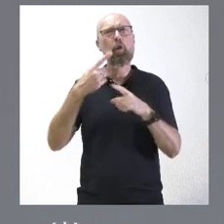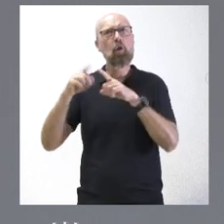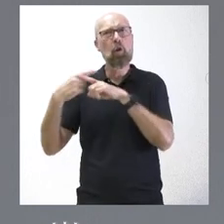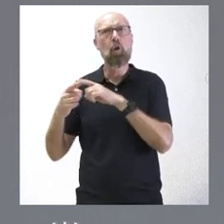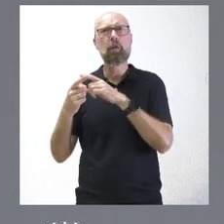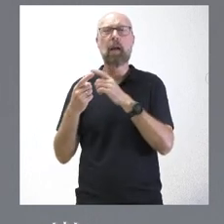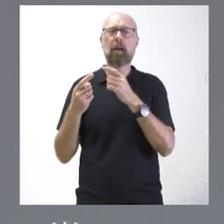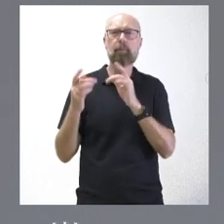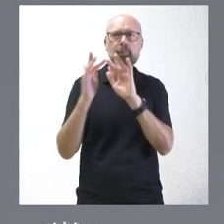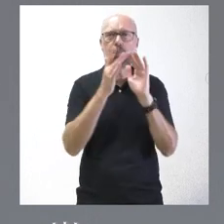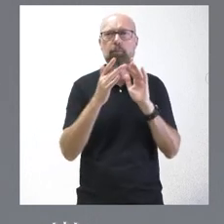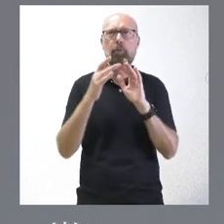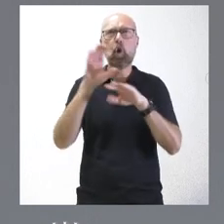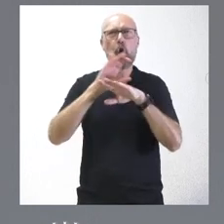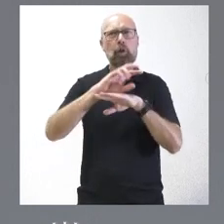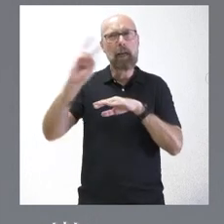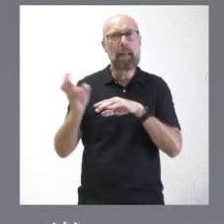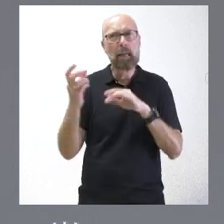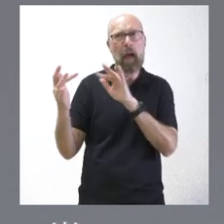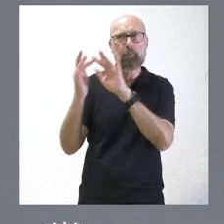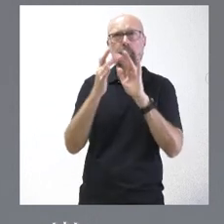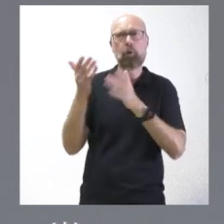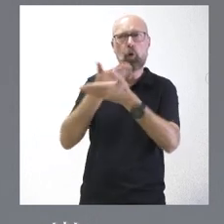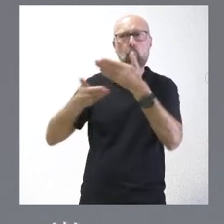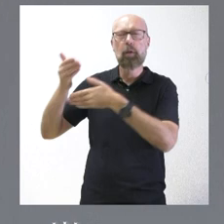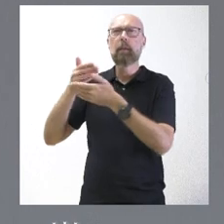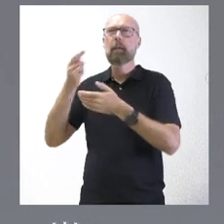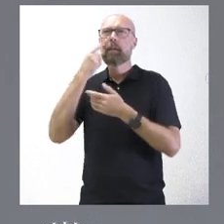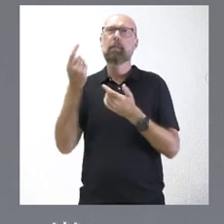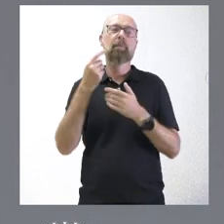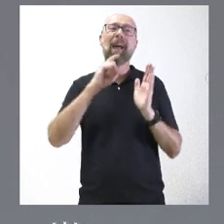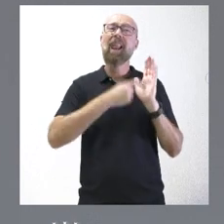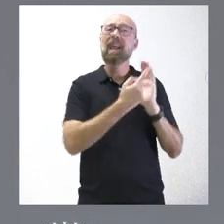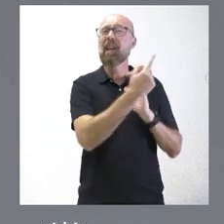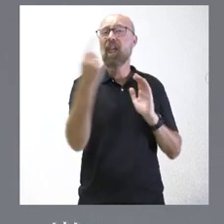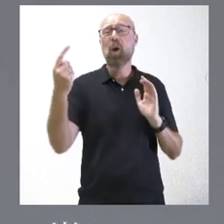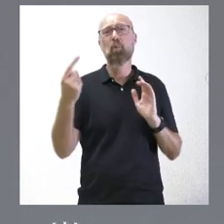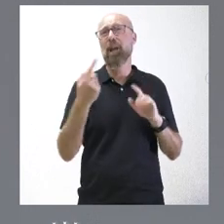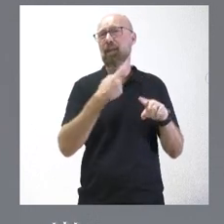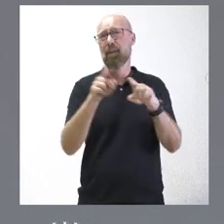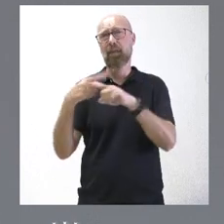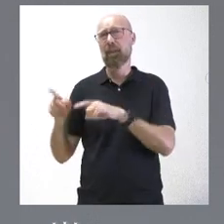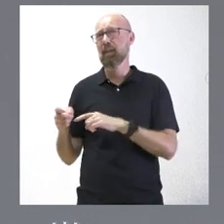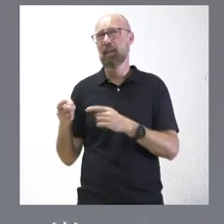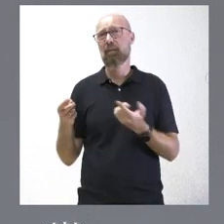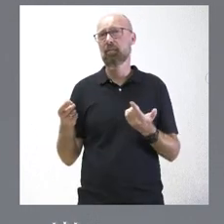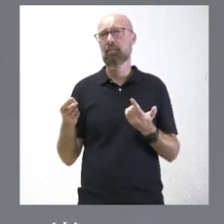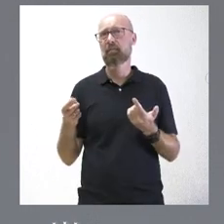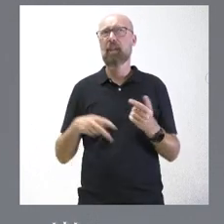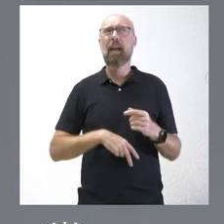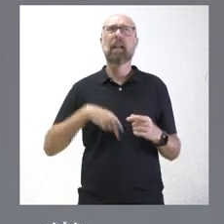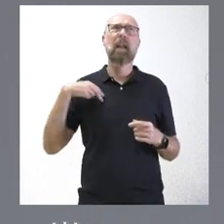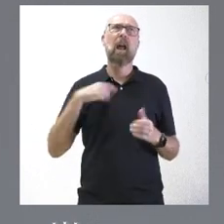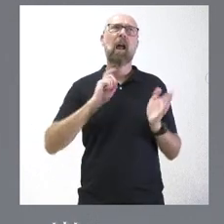distintas consejerías cada ley lleva lleva sus plazos por eso no se puede generalizar de lo que tarda en